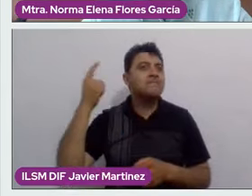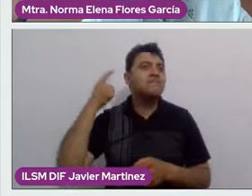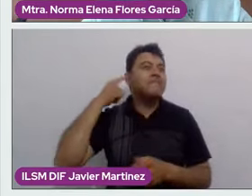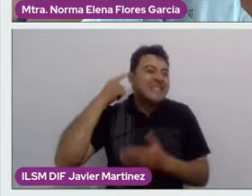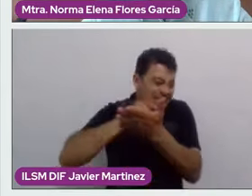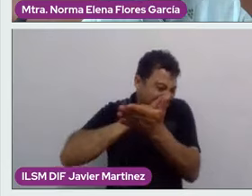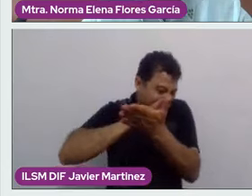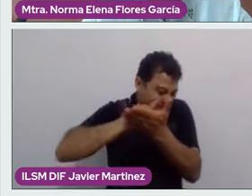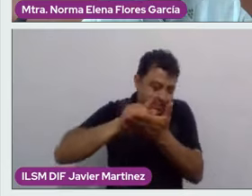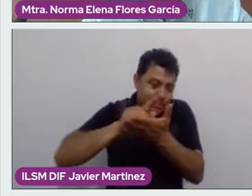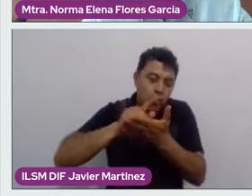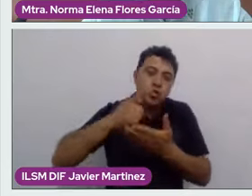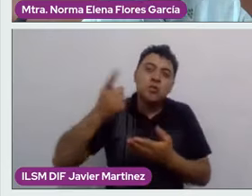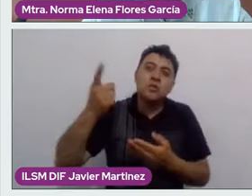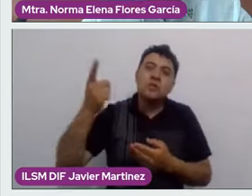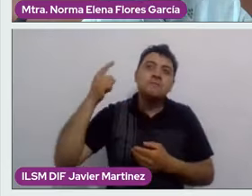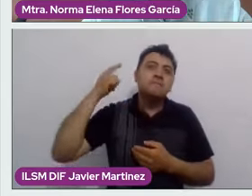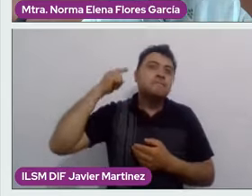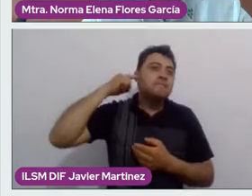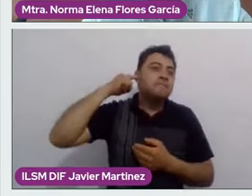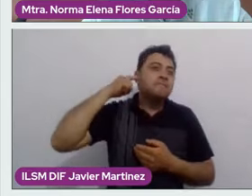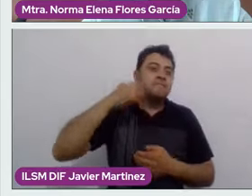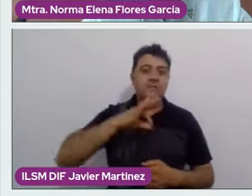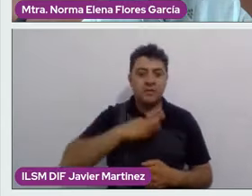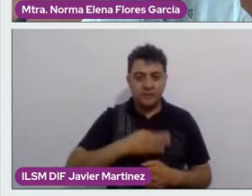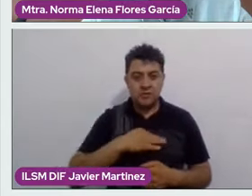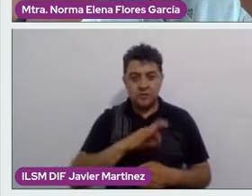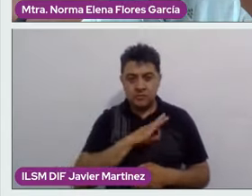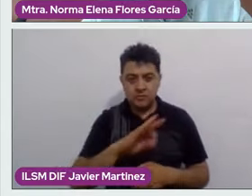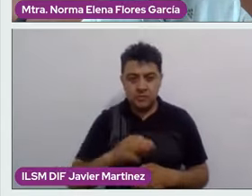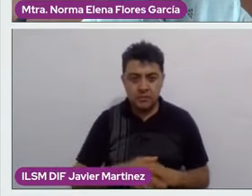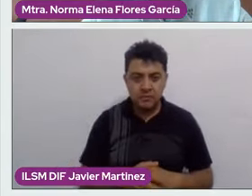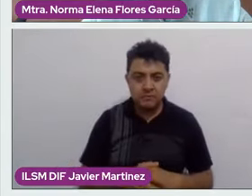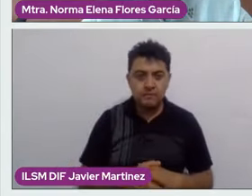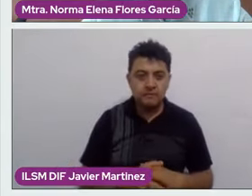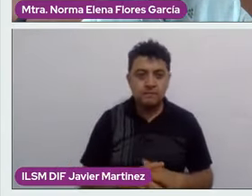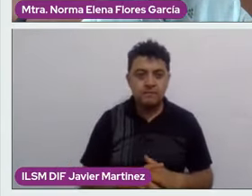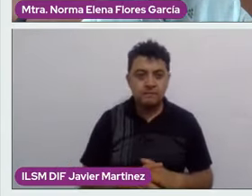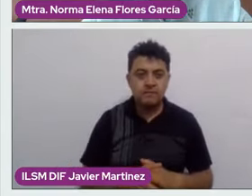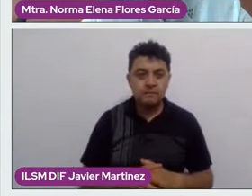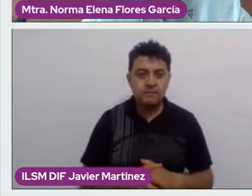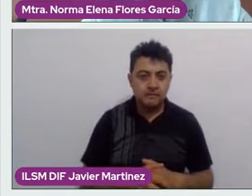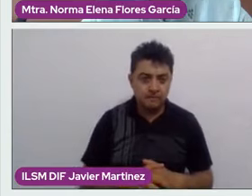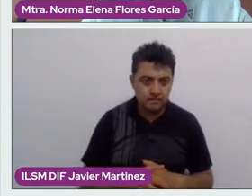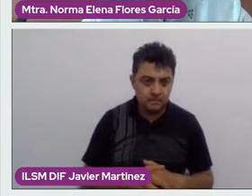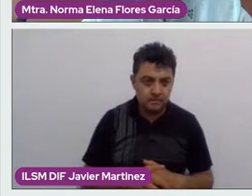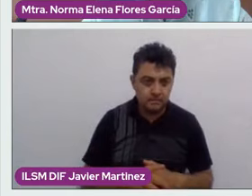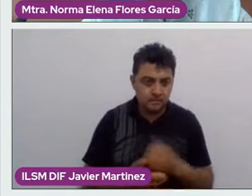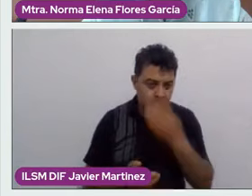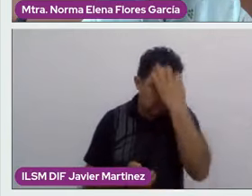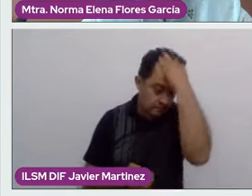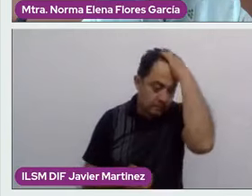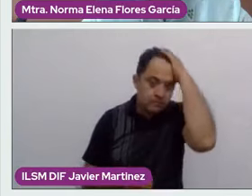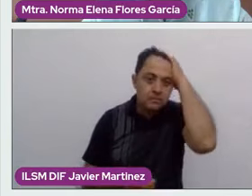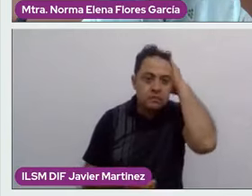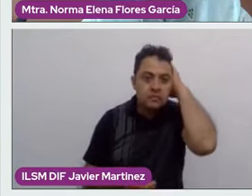mala práctica la tenemos a lo mejor los latinos por no leer las instrucciones, es introducirnos cotonetes. La